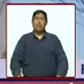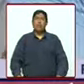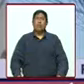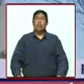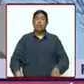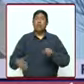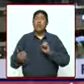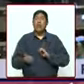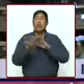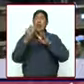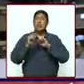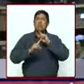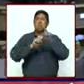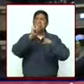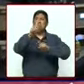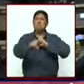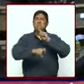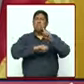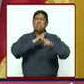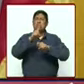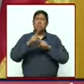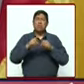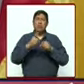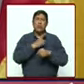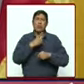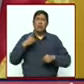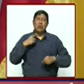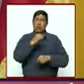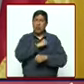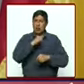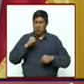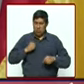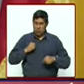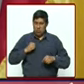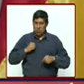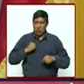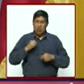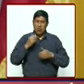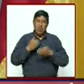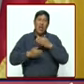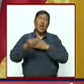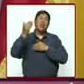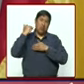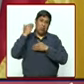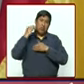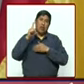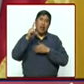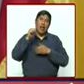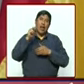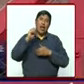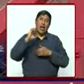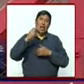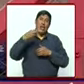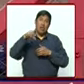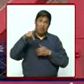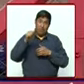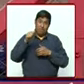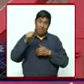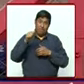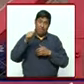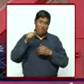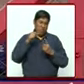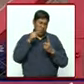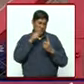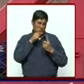Y frente a los cuestionamientos de varios parlamentarios, particularmente a su predecesor, Juan Lanchipa, a quien se indicaron